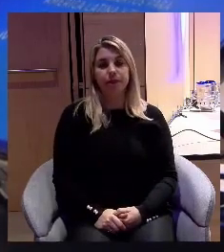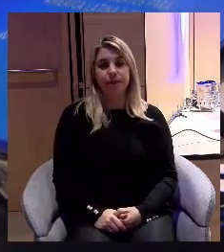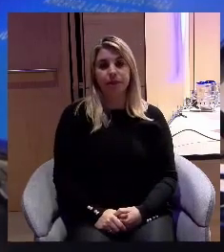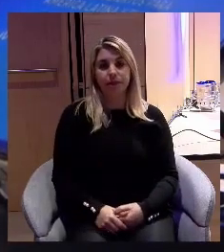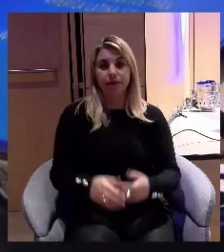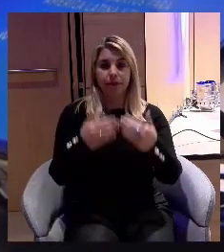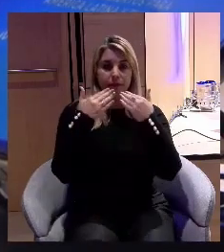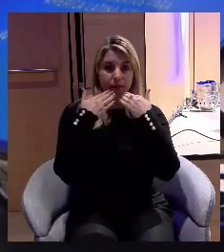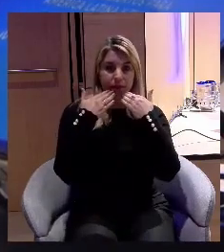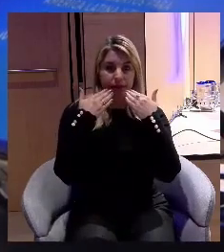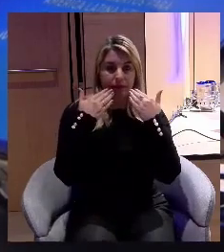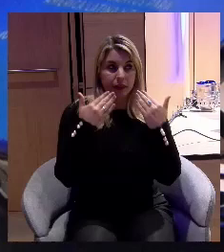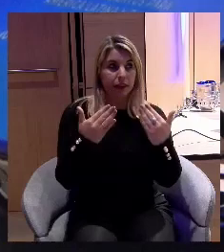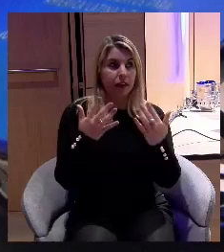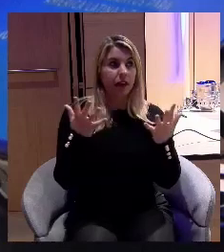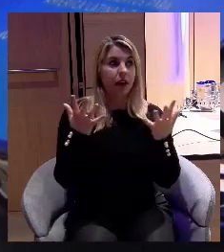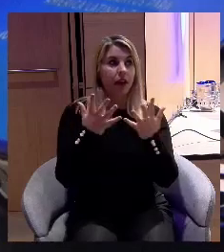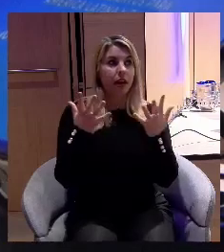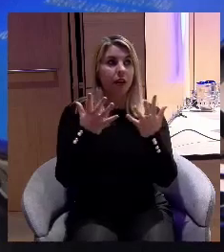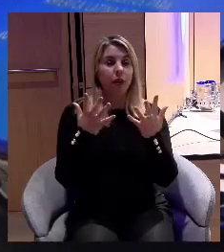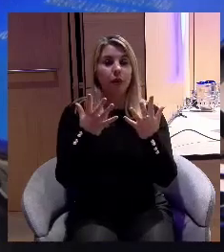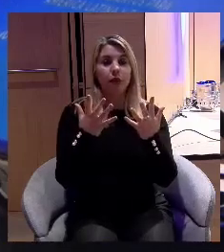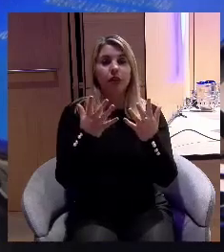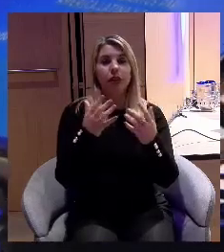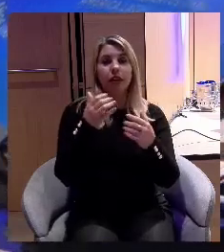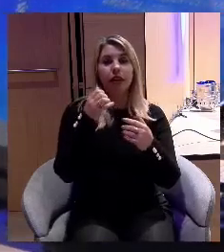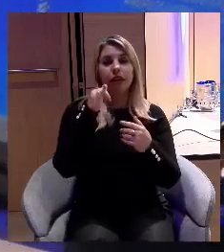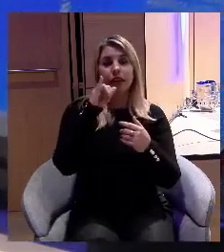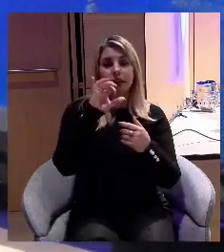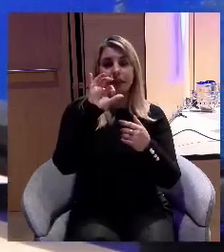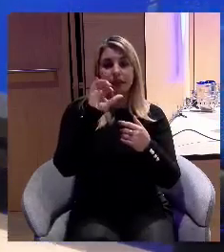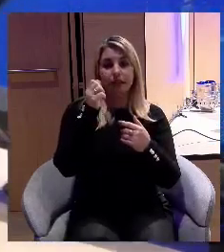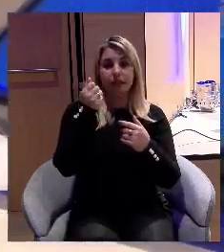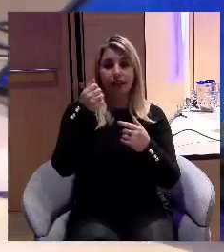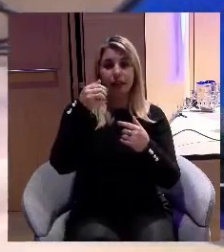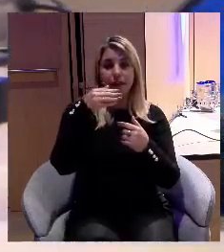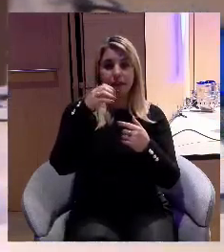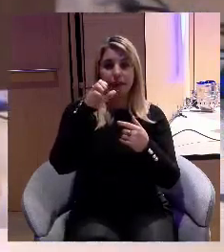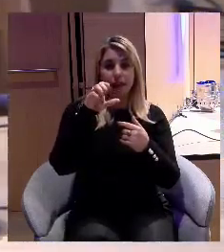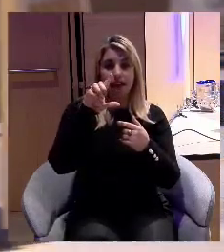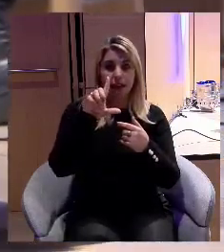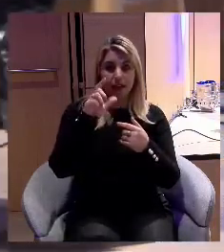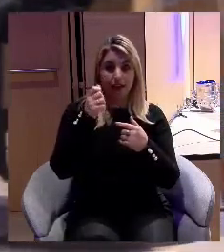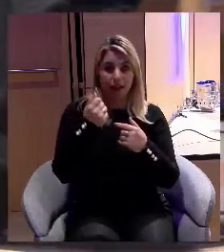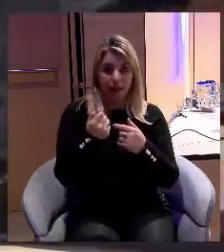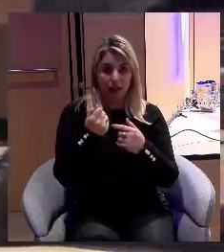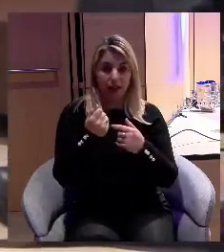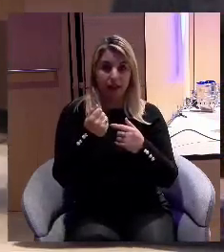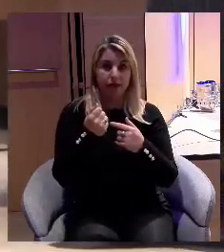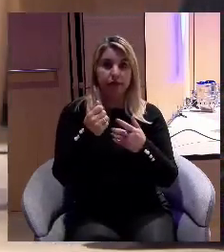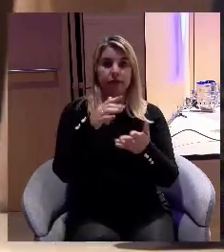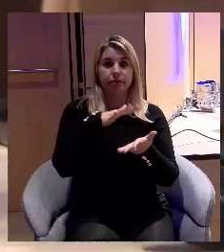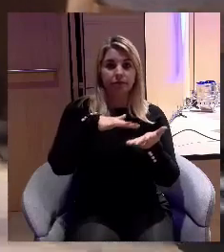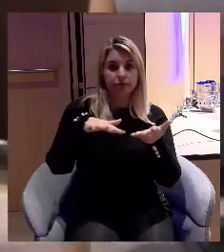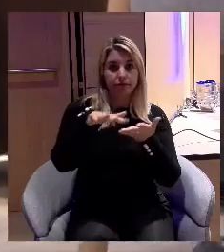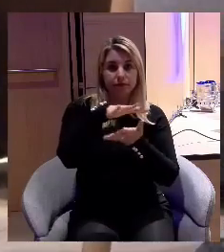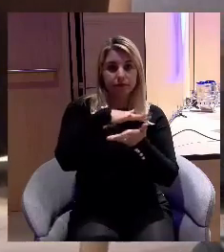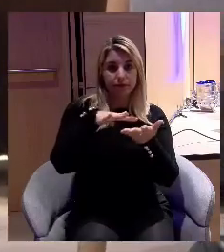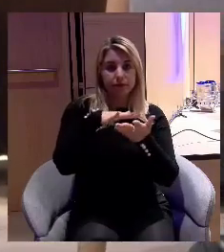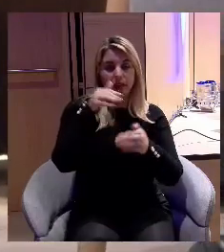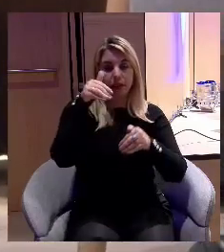Gracias, Flor. Ahora va a hablar Isabela Granados de la Universidad de La Sabana y el proyecto API electoral en